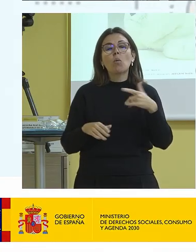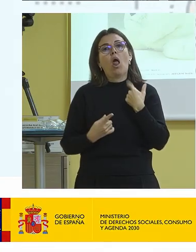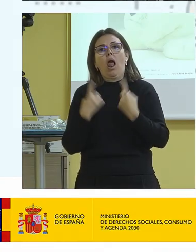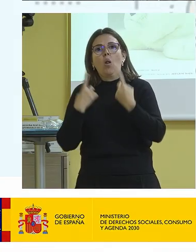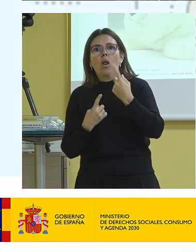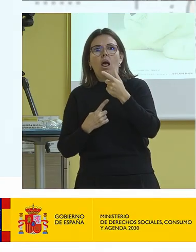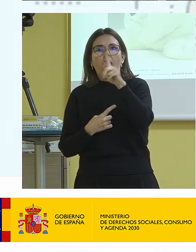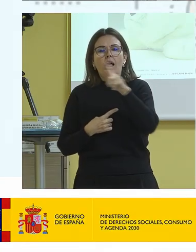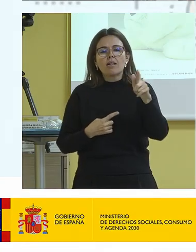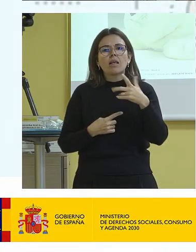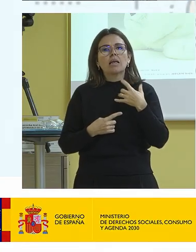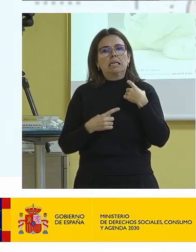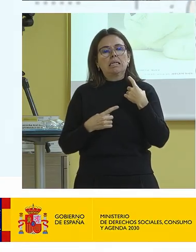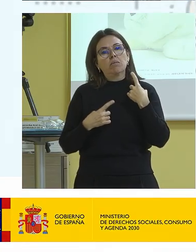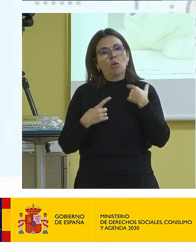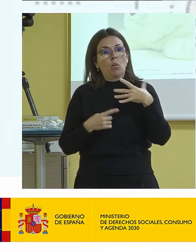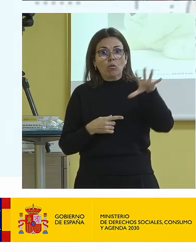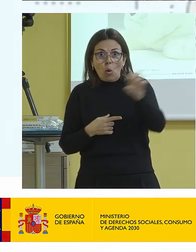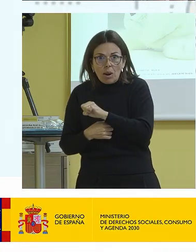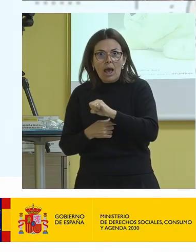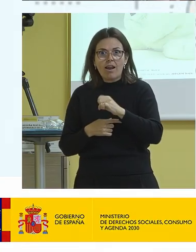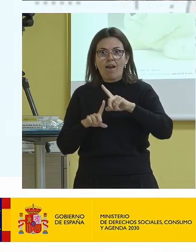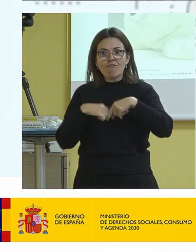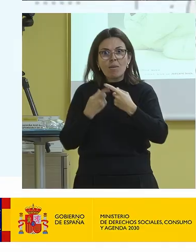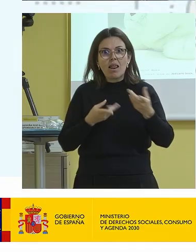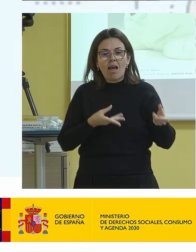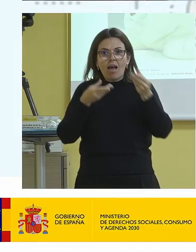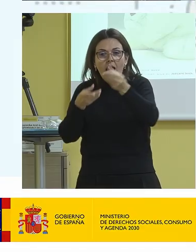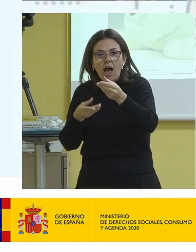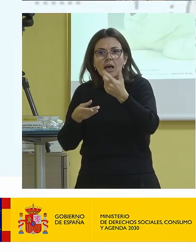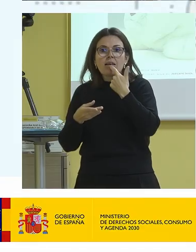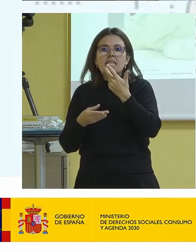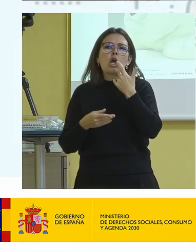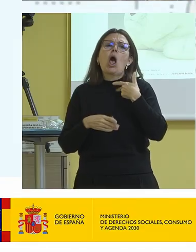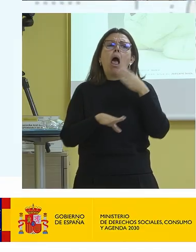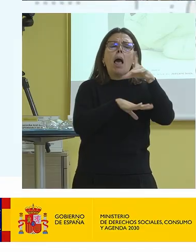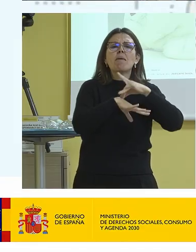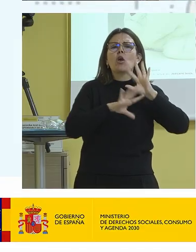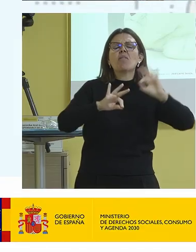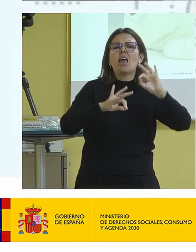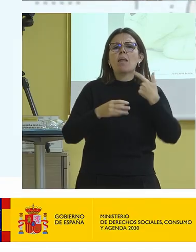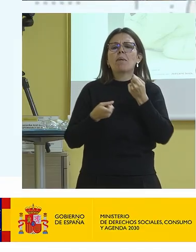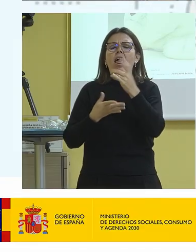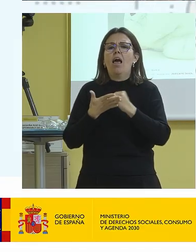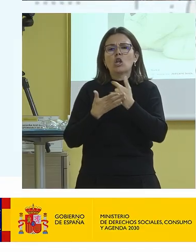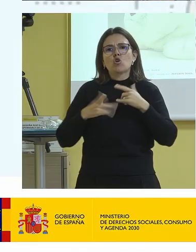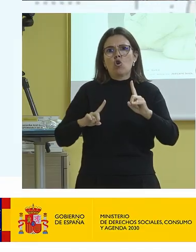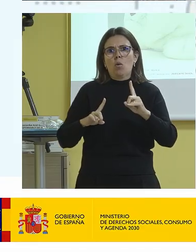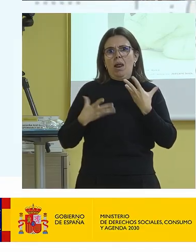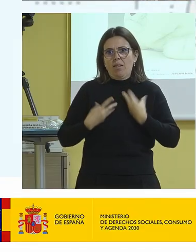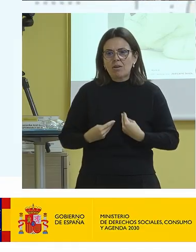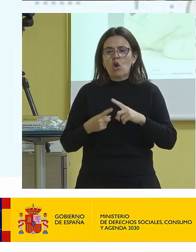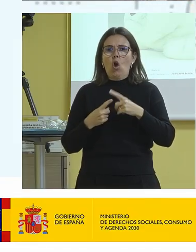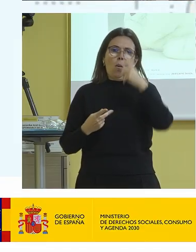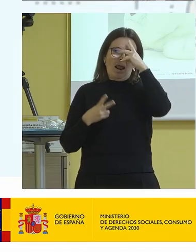gente que sea capaz de intentar comprarle esta foca a su familiar en vez de ir a un neurólogo para que le ponga cierto fármaco porque tenga un perfil depresivo o tenga un